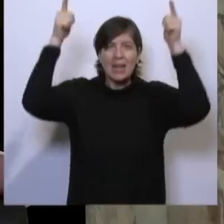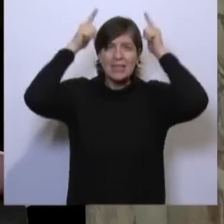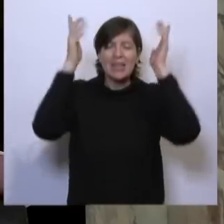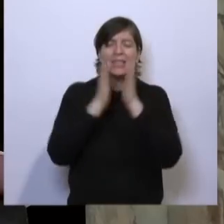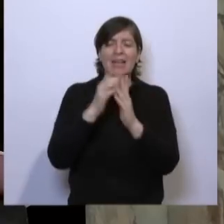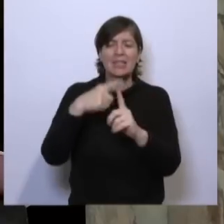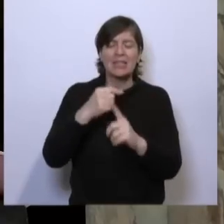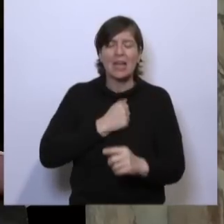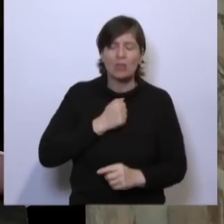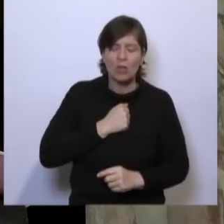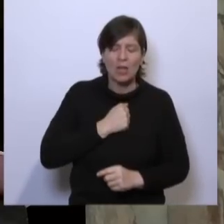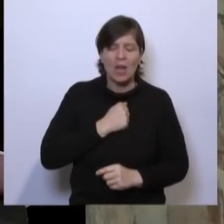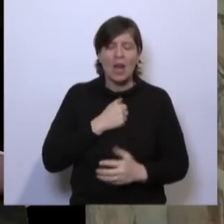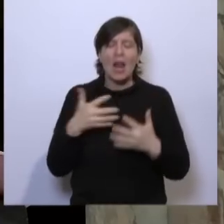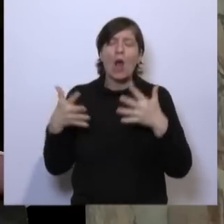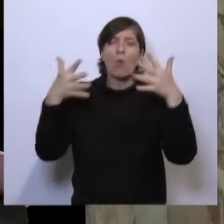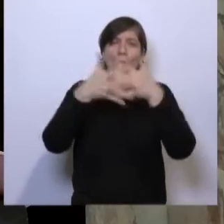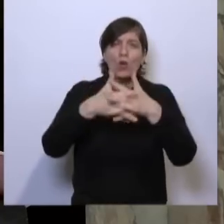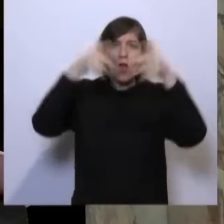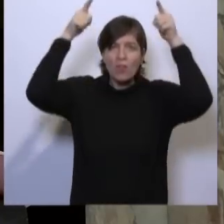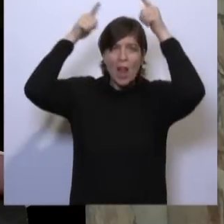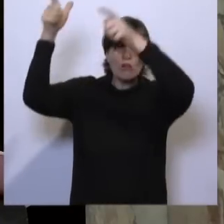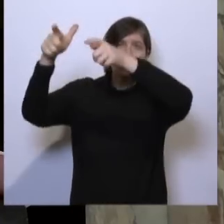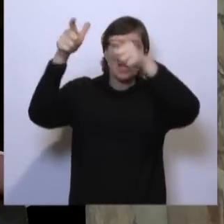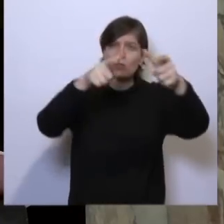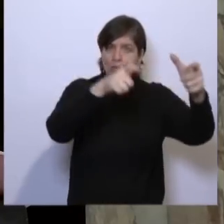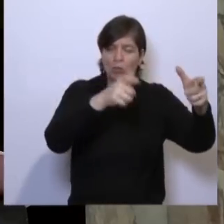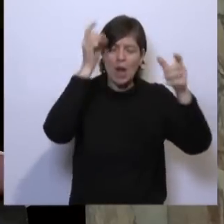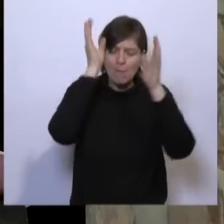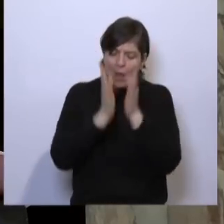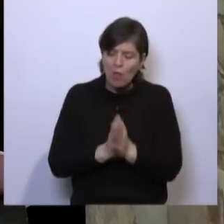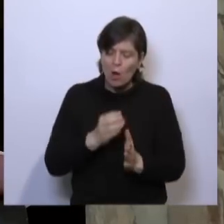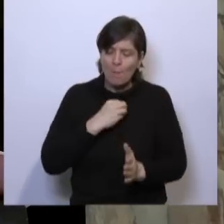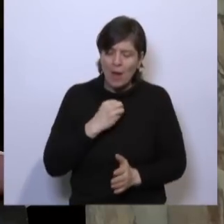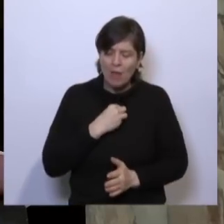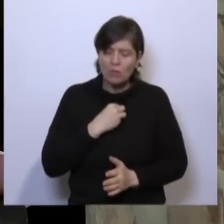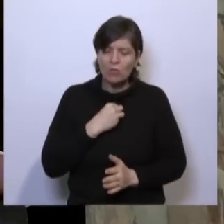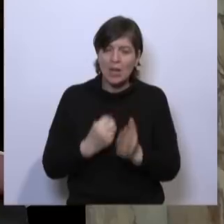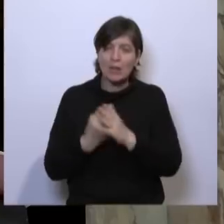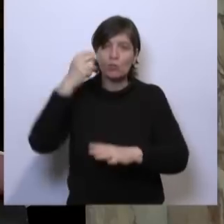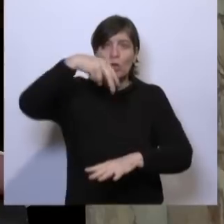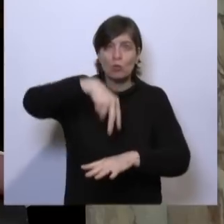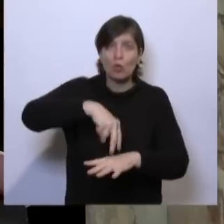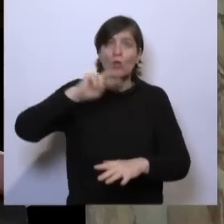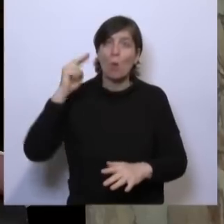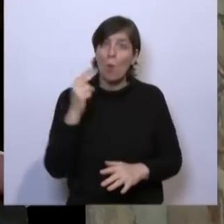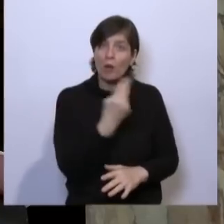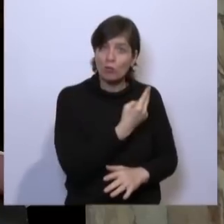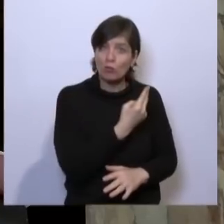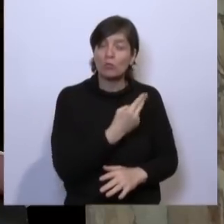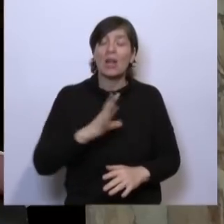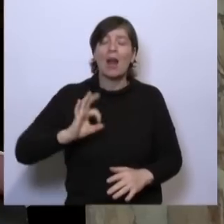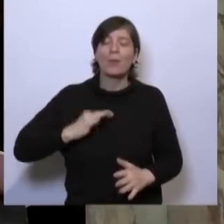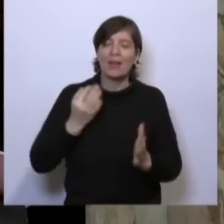la Santa Iglesia Católica, la comunión de los santos, el perdón de los pecados, la resurrección de la